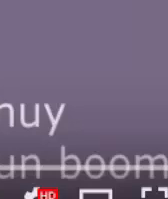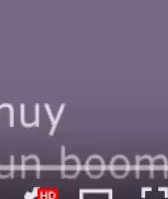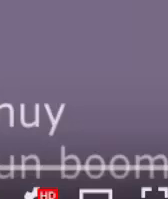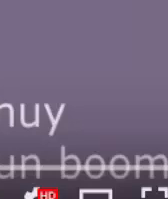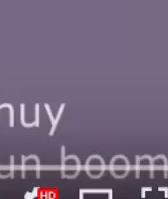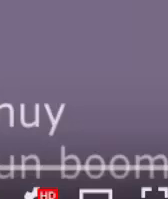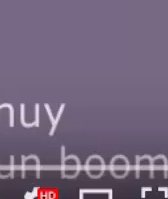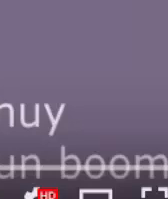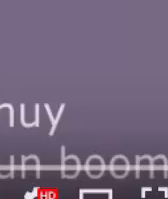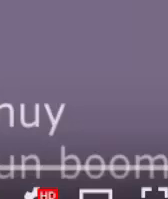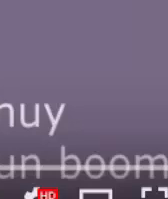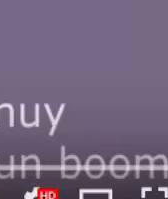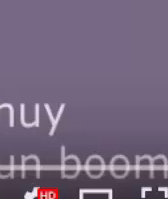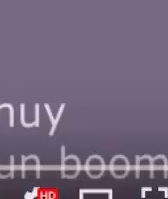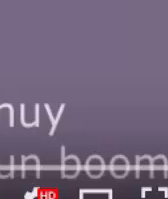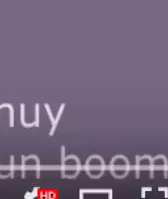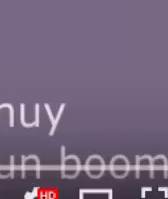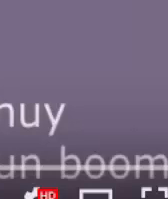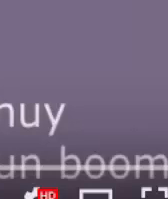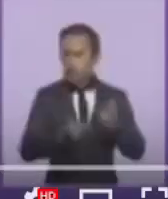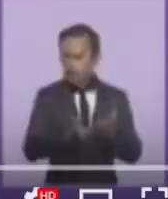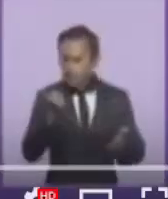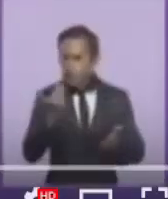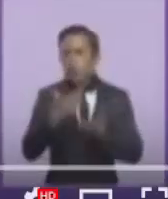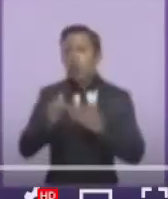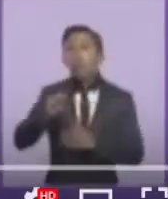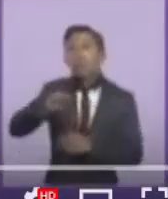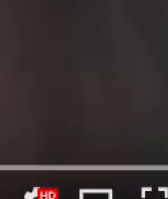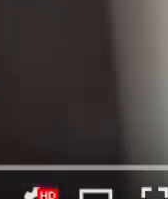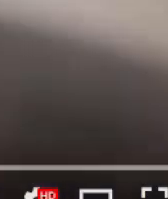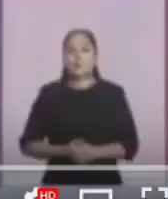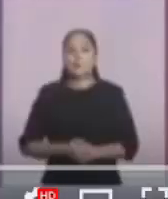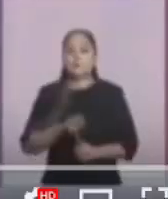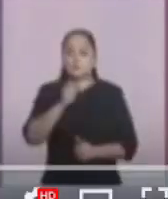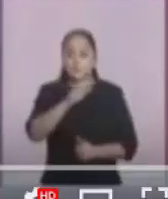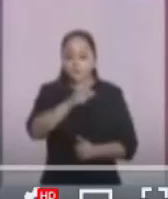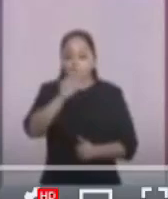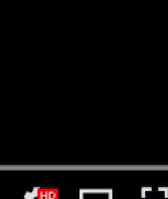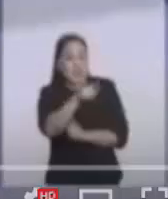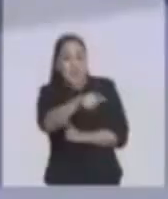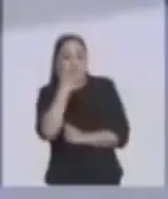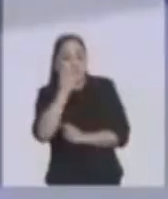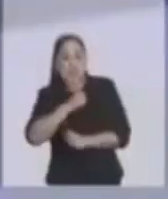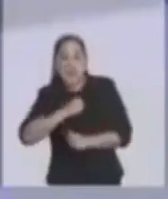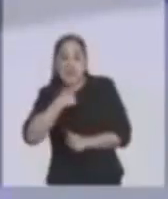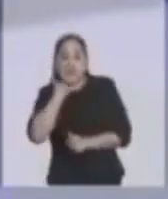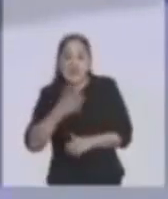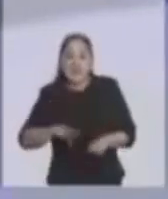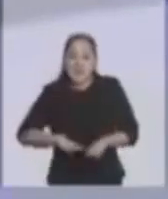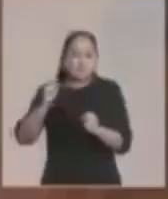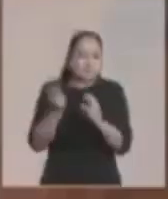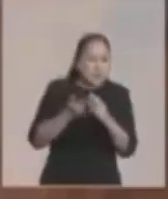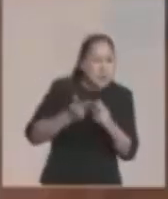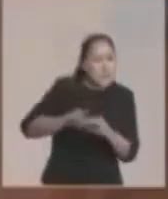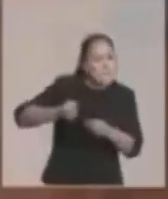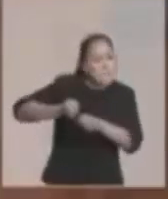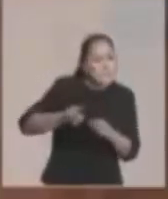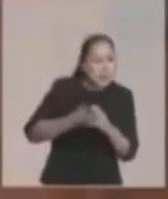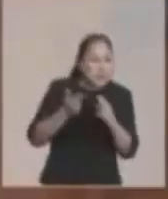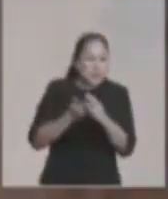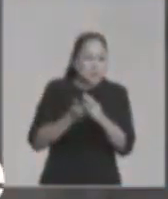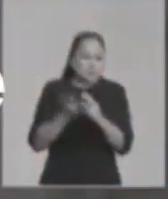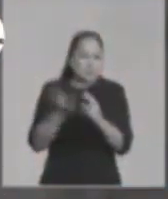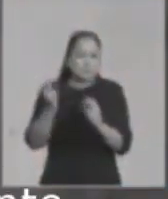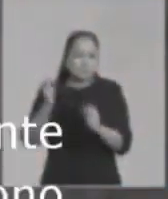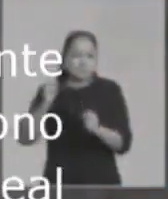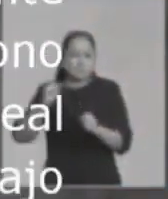que muy probablemente era nomás un boom. Ok. 7 de 7. ¿Vale? La repunta. No. Margarita Zavala. Ok. Loco.